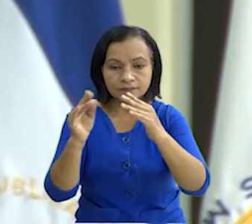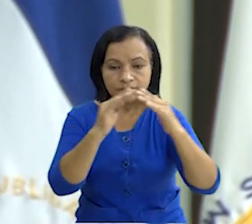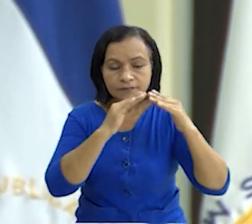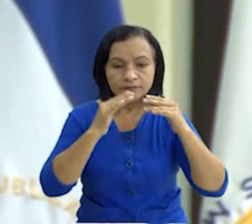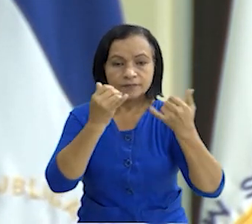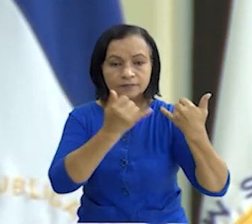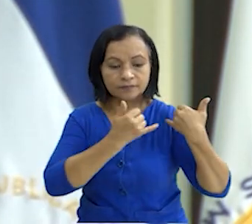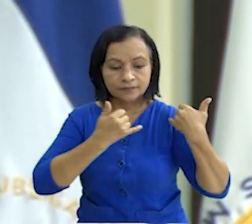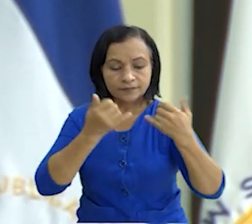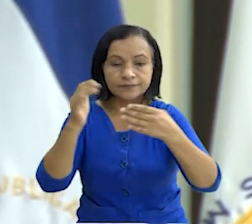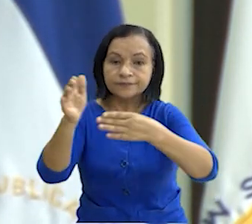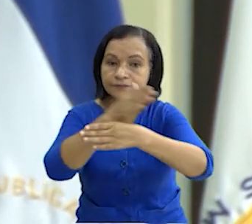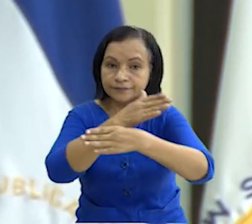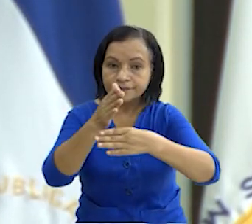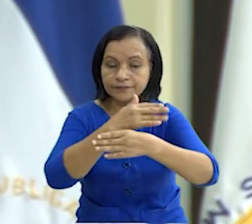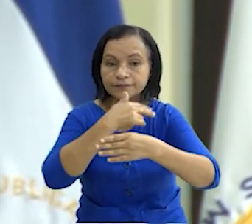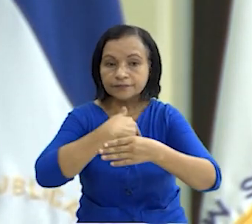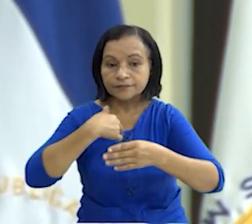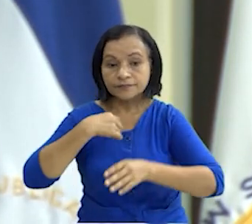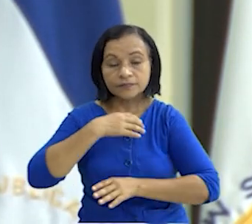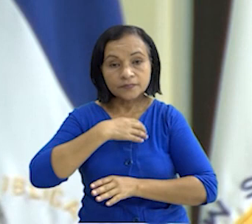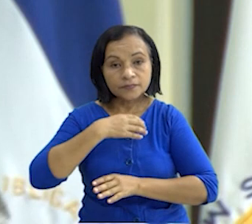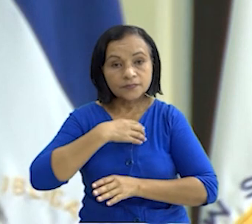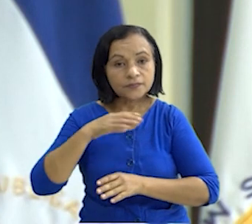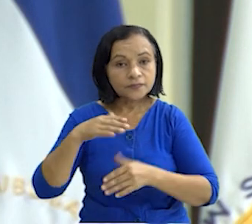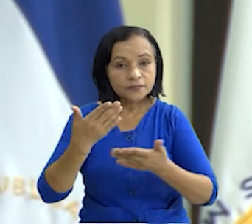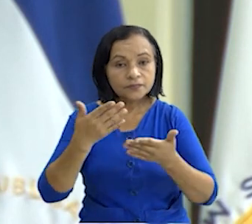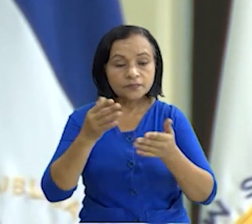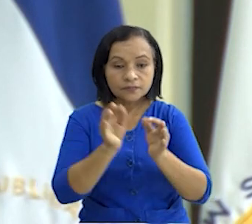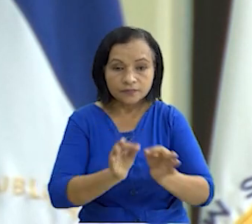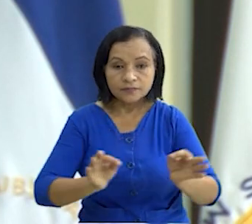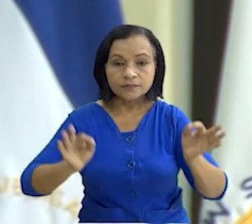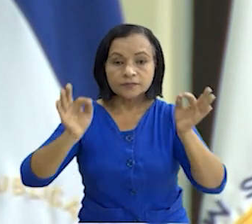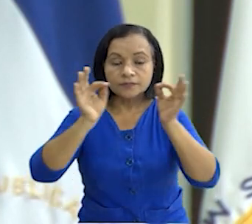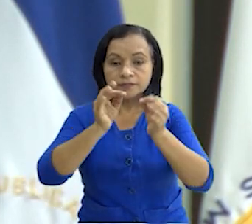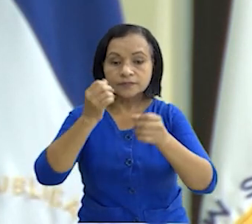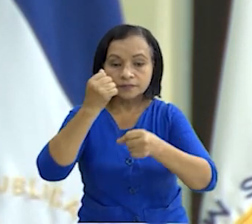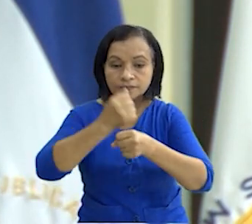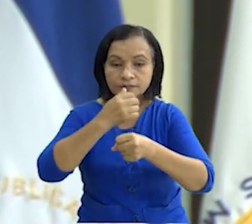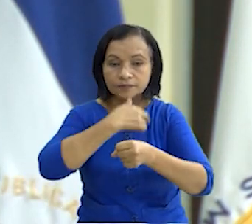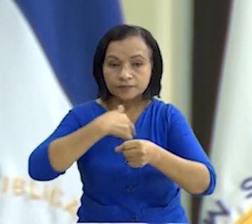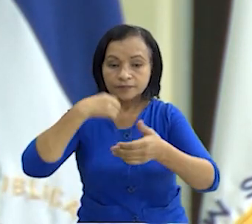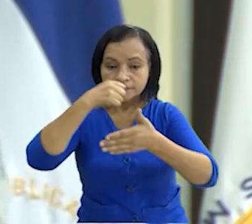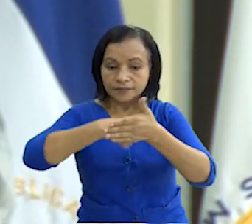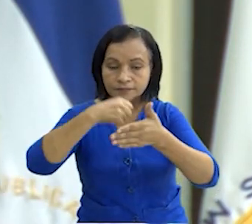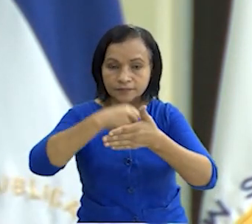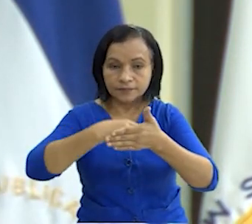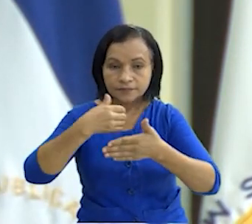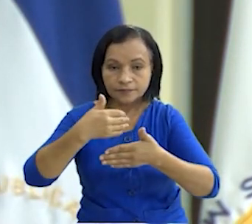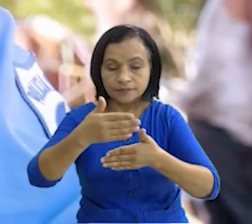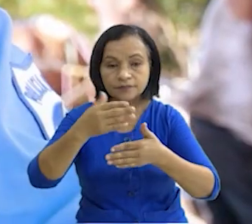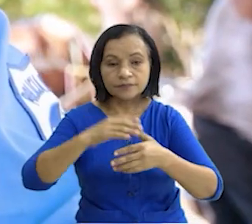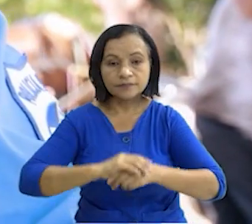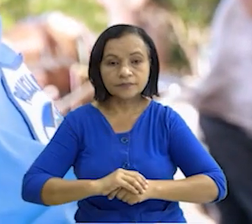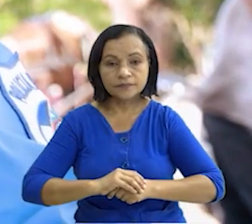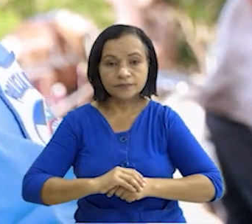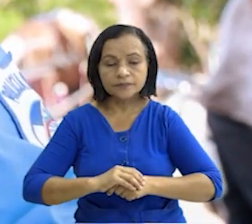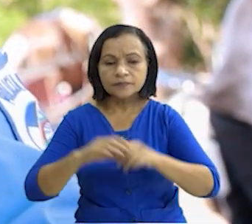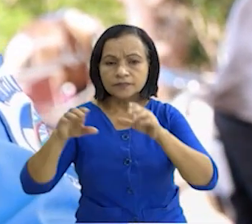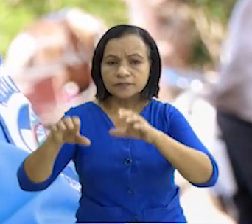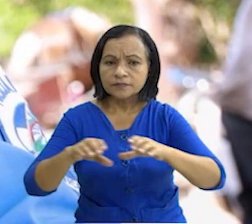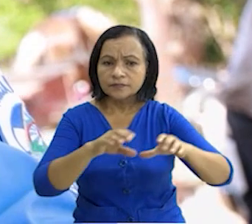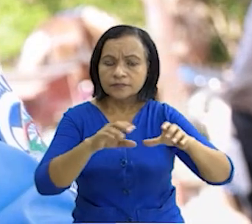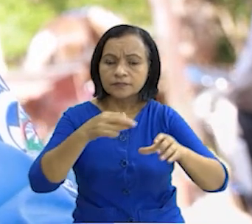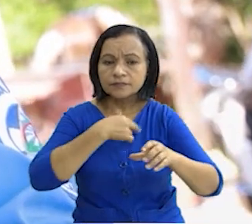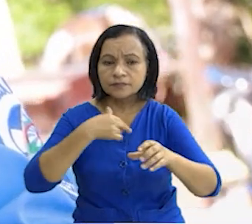a las instituciones, se ha convertido para nosotros en un elemento importante del fortalecimiento del sistema. Durante el acto